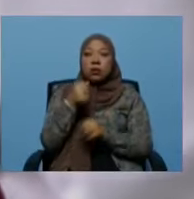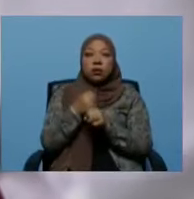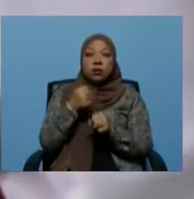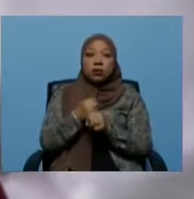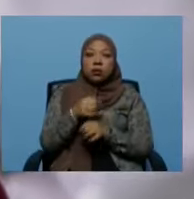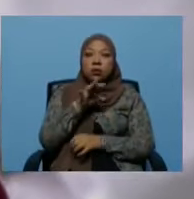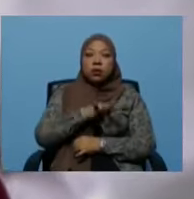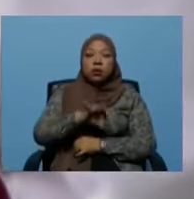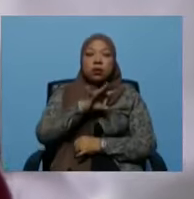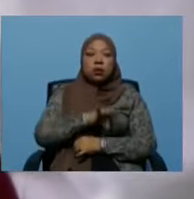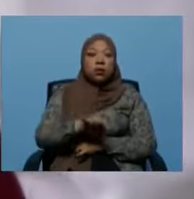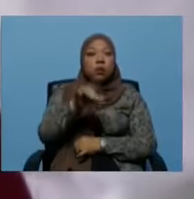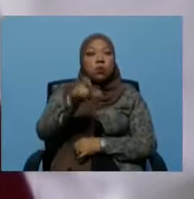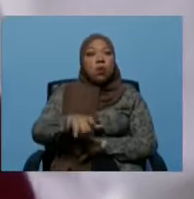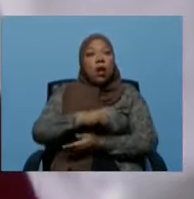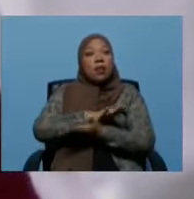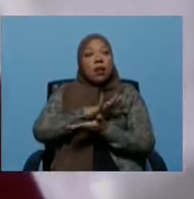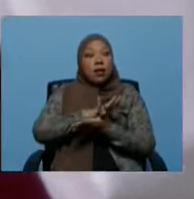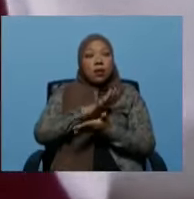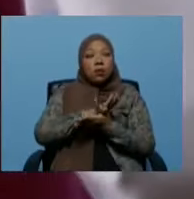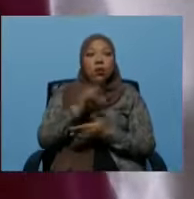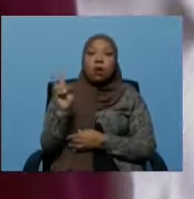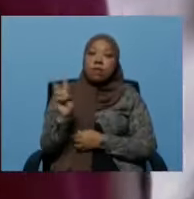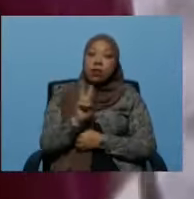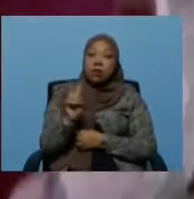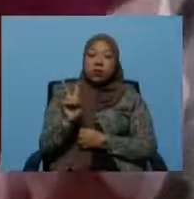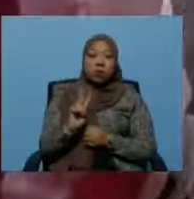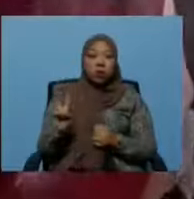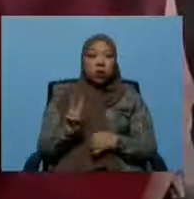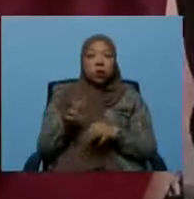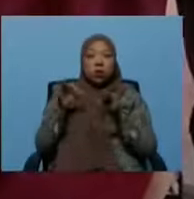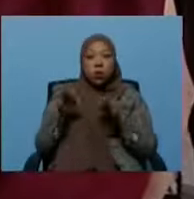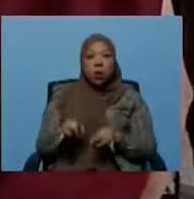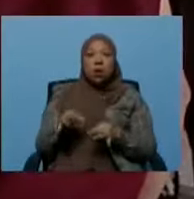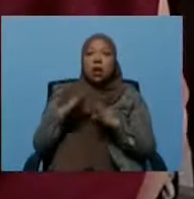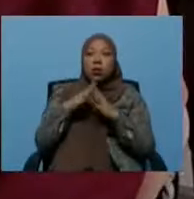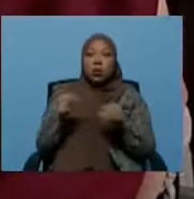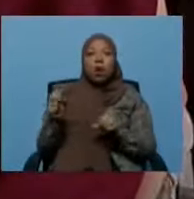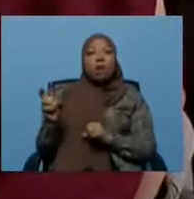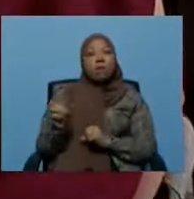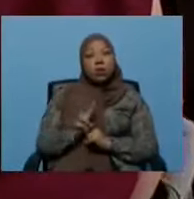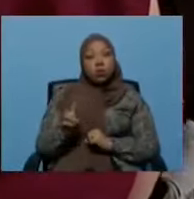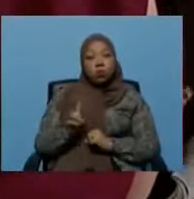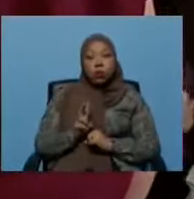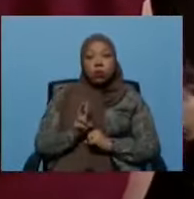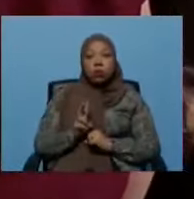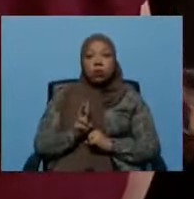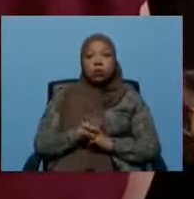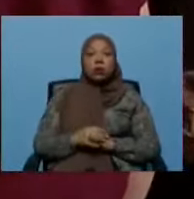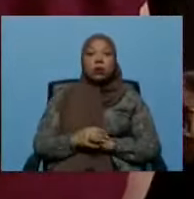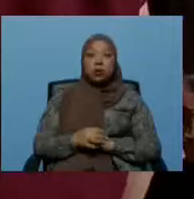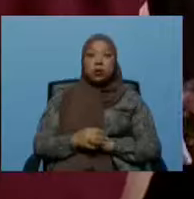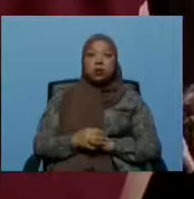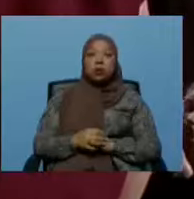supuesto, garantizar la tranquilidad de los venezolanos y las venezolanas. Vemos cómo en estos